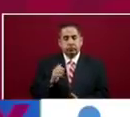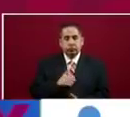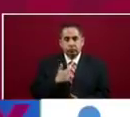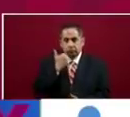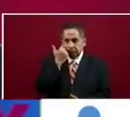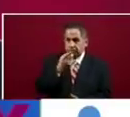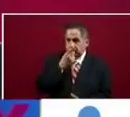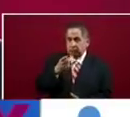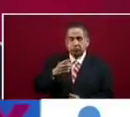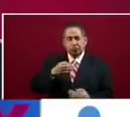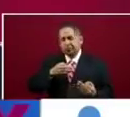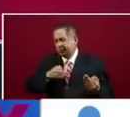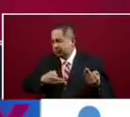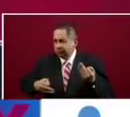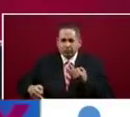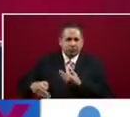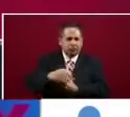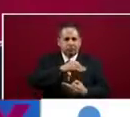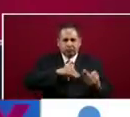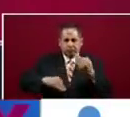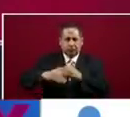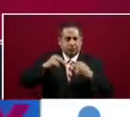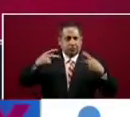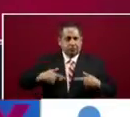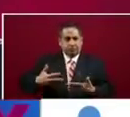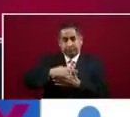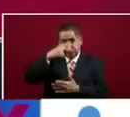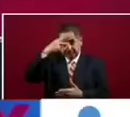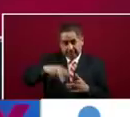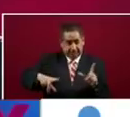agradecerle a todos los mexicanos por su apoyo,